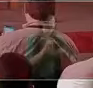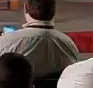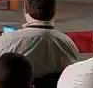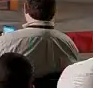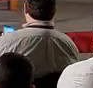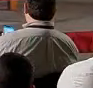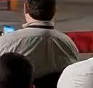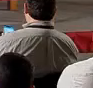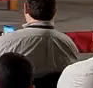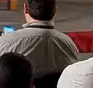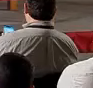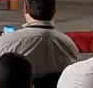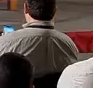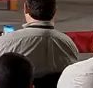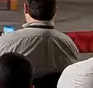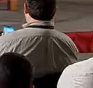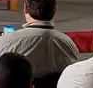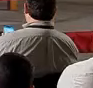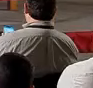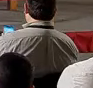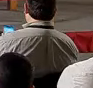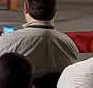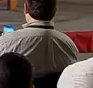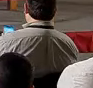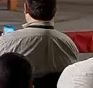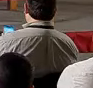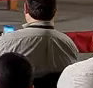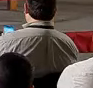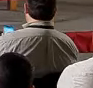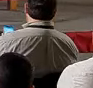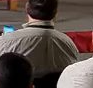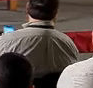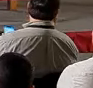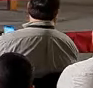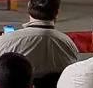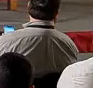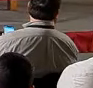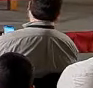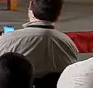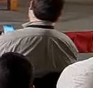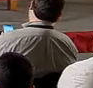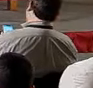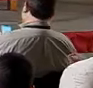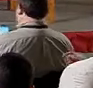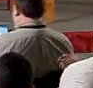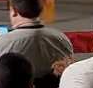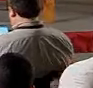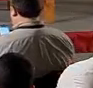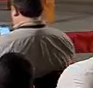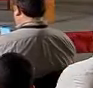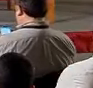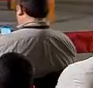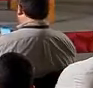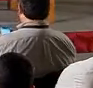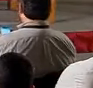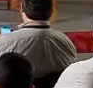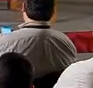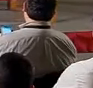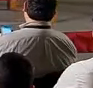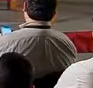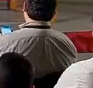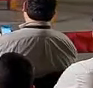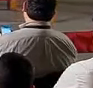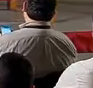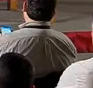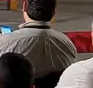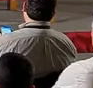a los contactos también se les pone en aislamiento. Conforme el número de casos y contactos en este proceso que